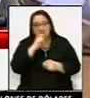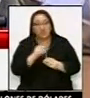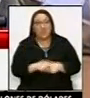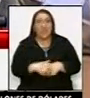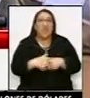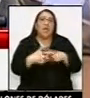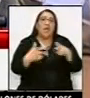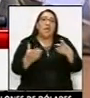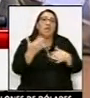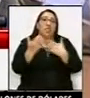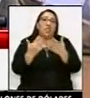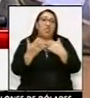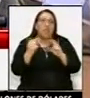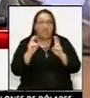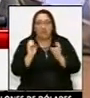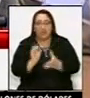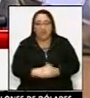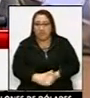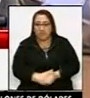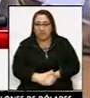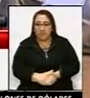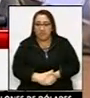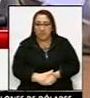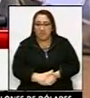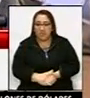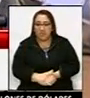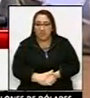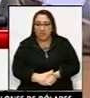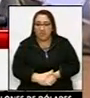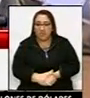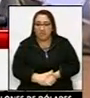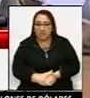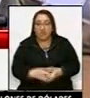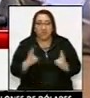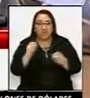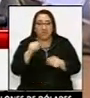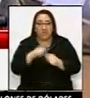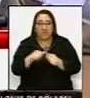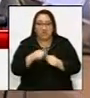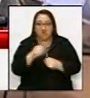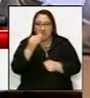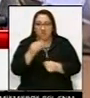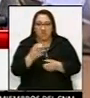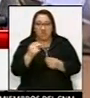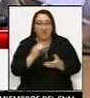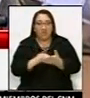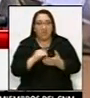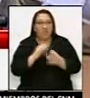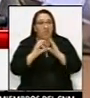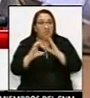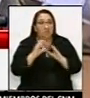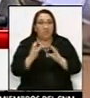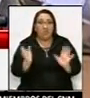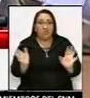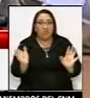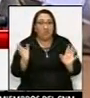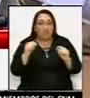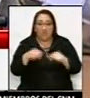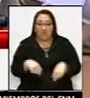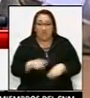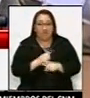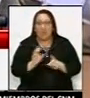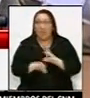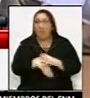¿no? En términos de sistemática electoral y en términos de número, y la verdad que muchas veces se ha discutido, no me refiero acá,